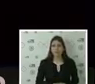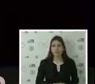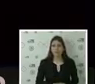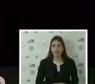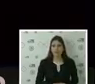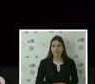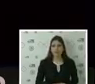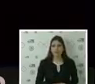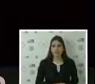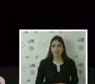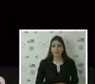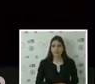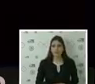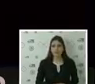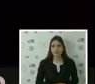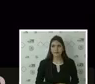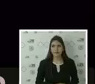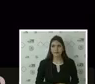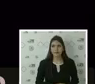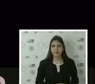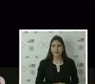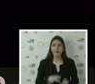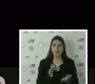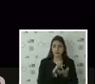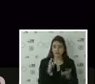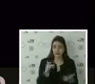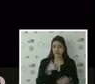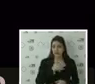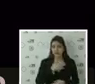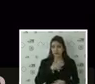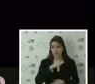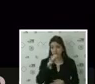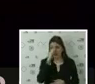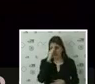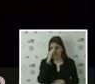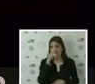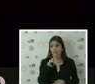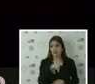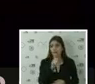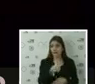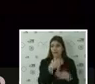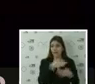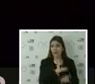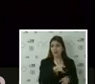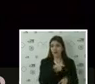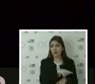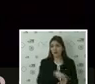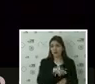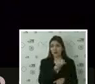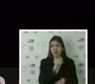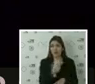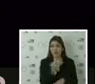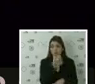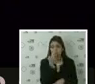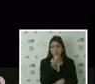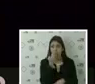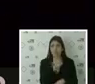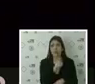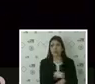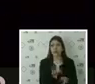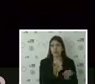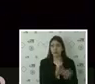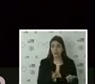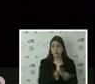Gracias. Yo considero que en el ámbito educativo que se den más oportunidades a los estudiantes, pues gran parte de